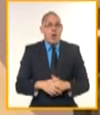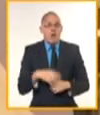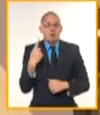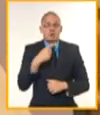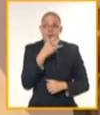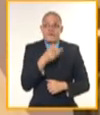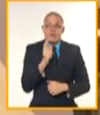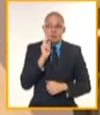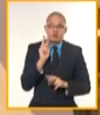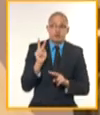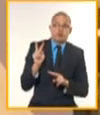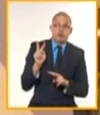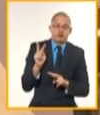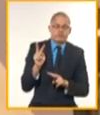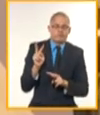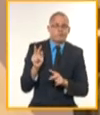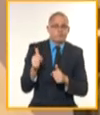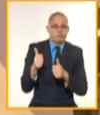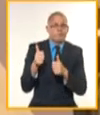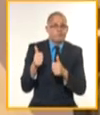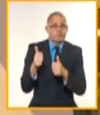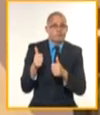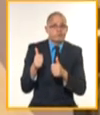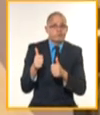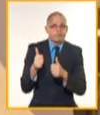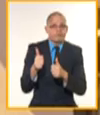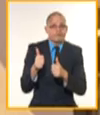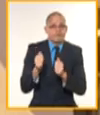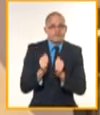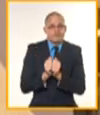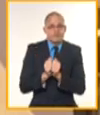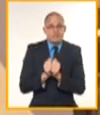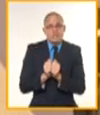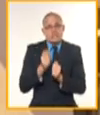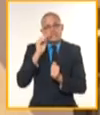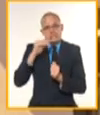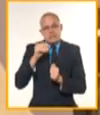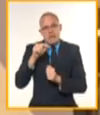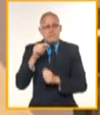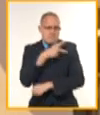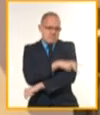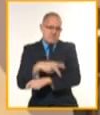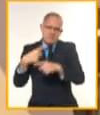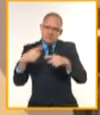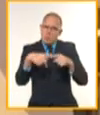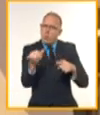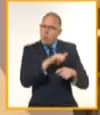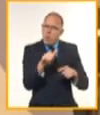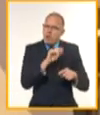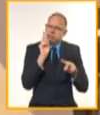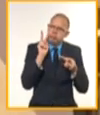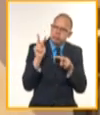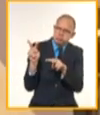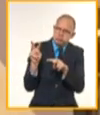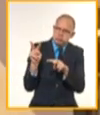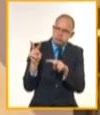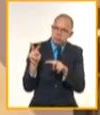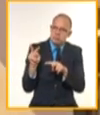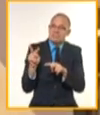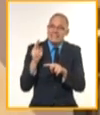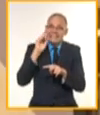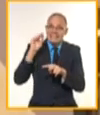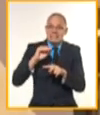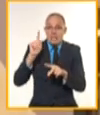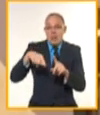a favor de una parte del mundo, un símbolo para los adversarios